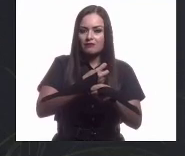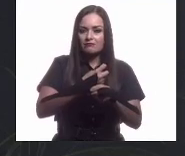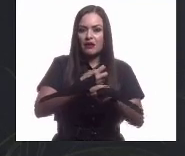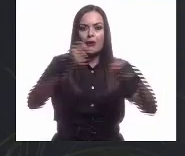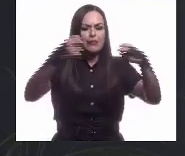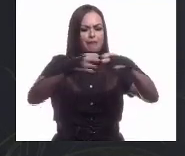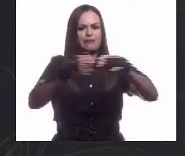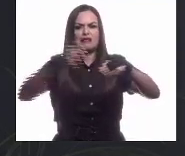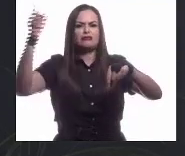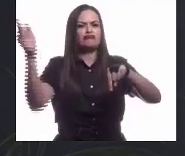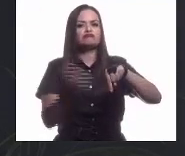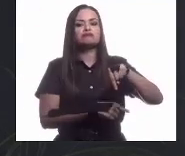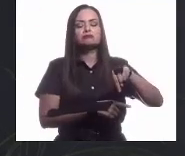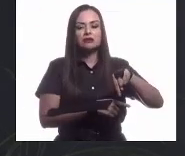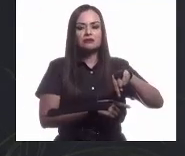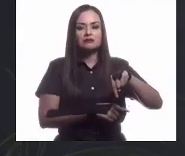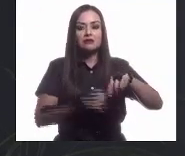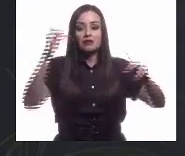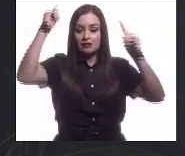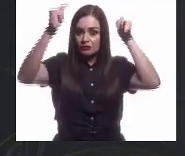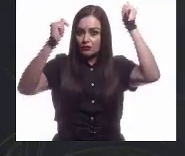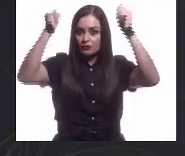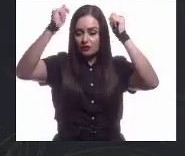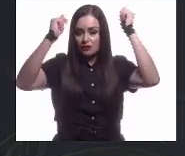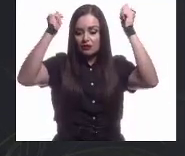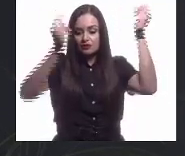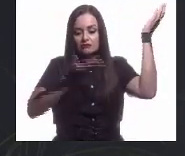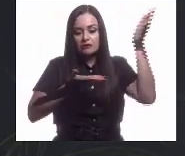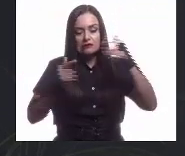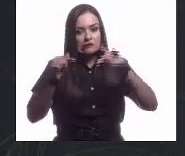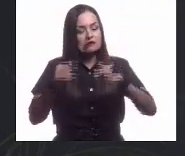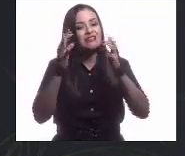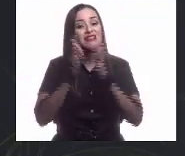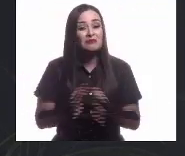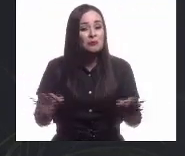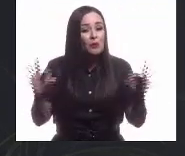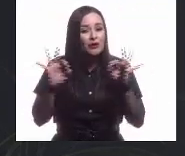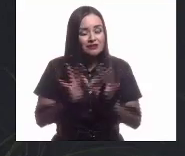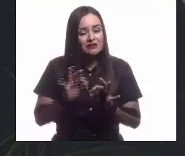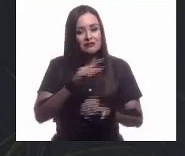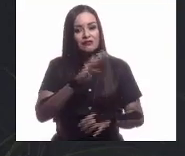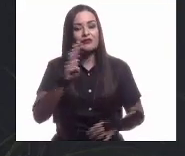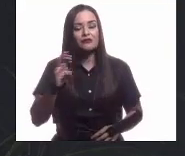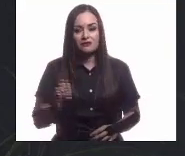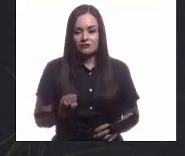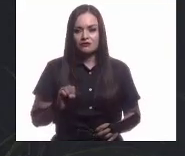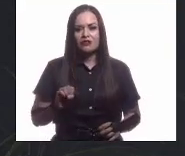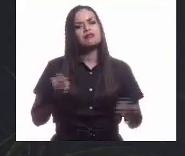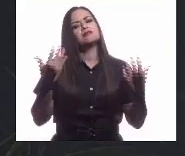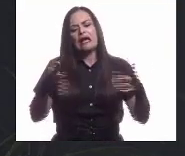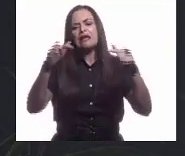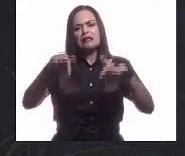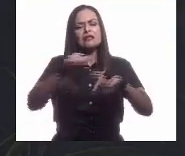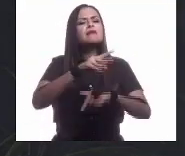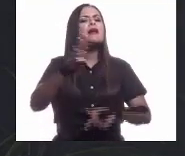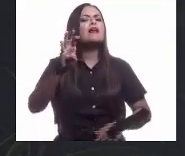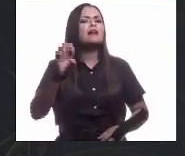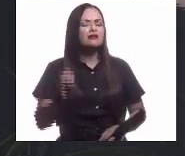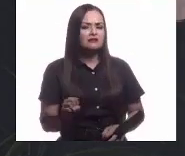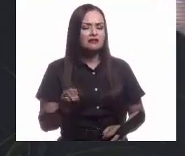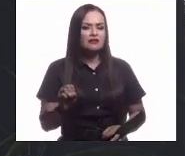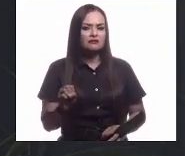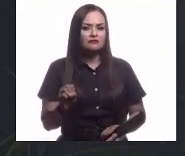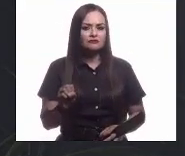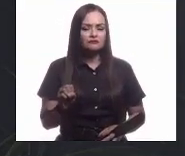plástico. El turismo es el principal motor de nuestro desarrollo. Están presentes ya aquí en Baja California Sur las